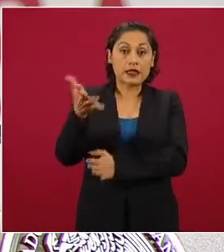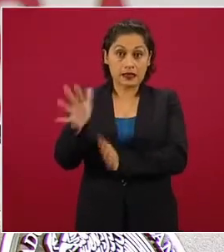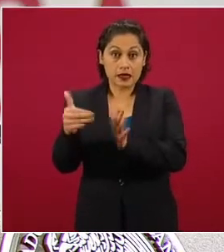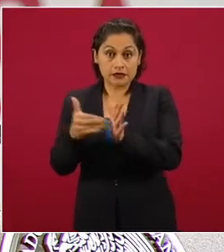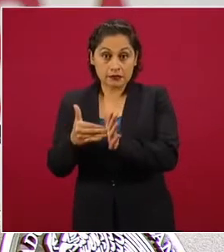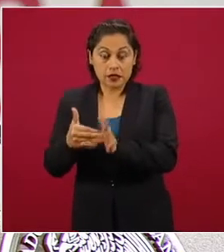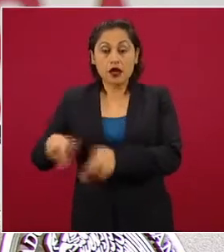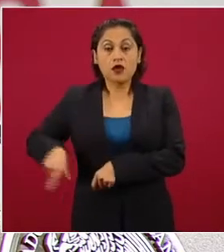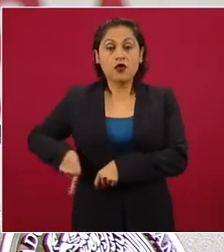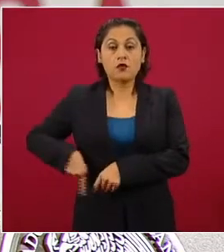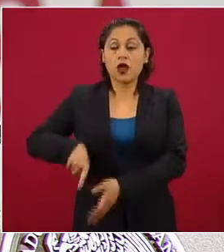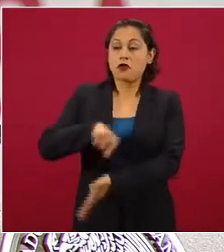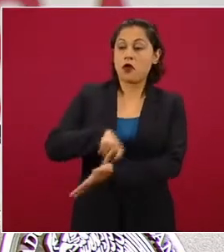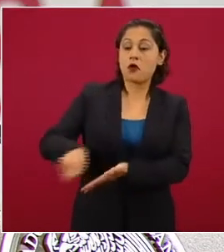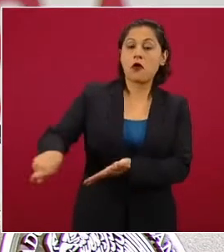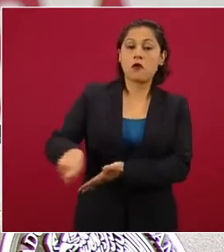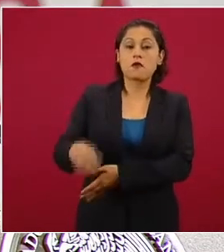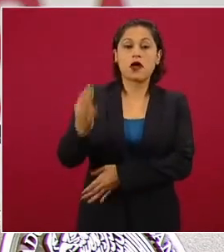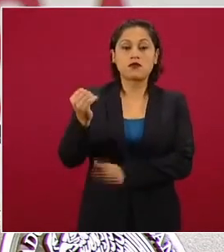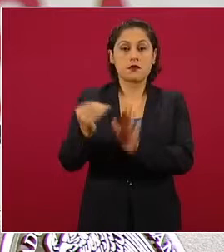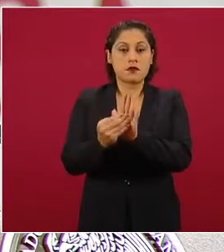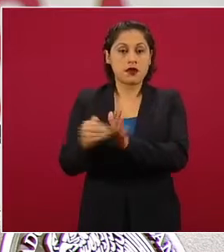9,000.